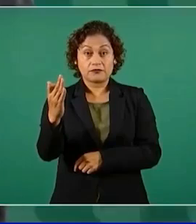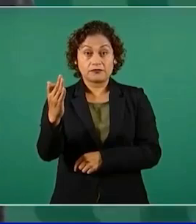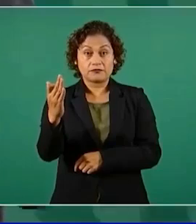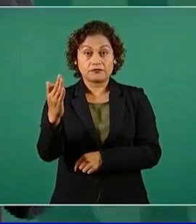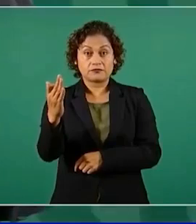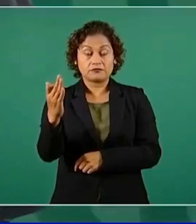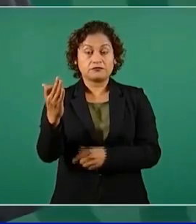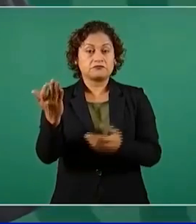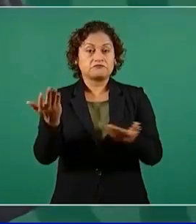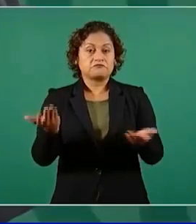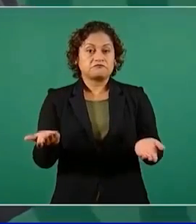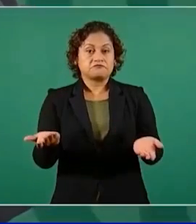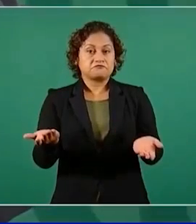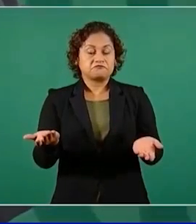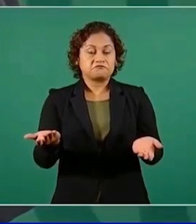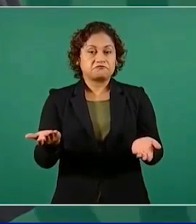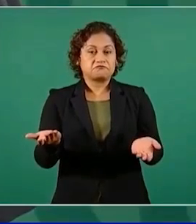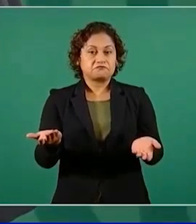había habido